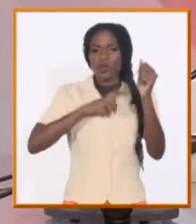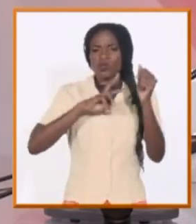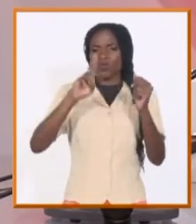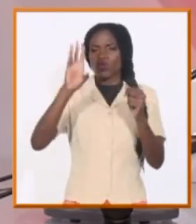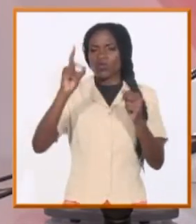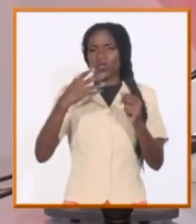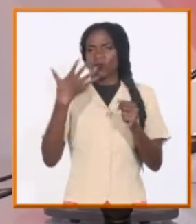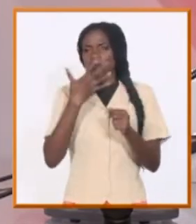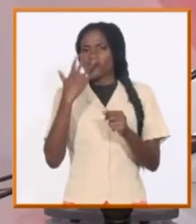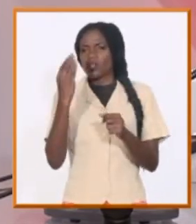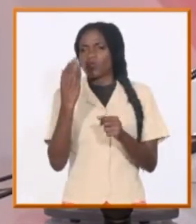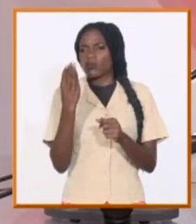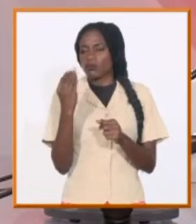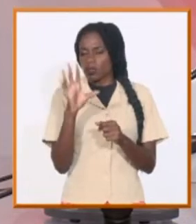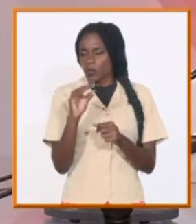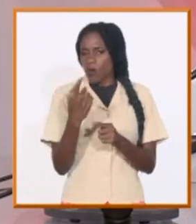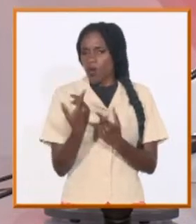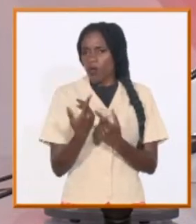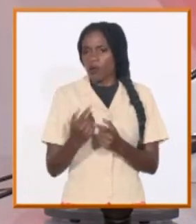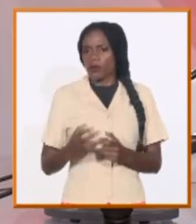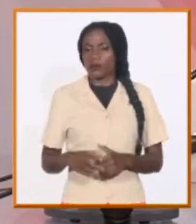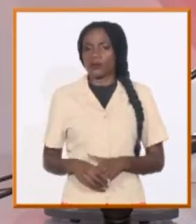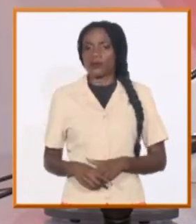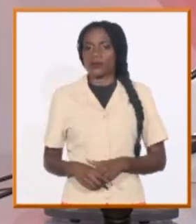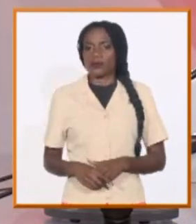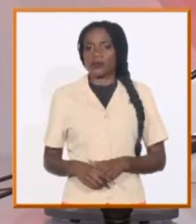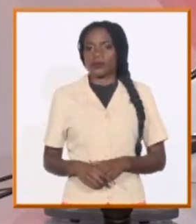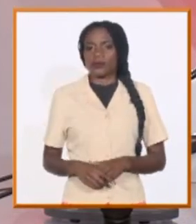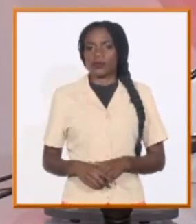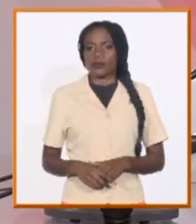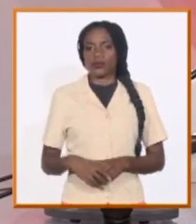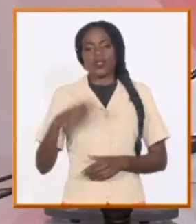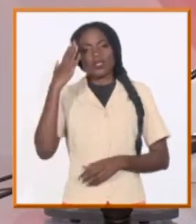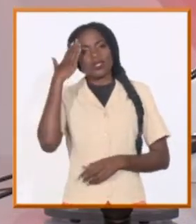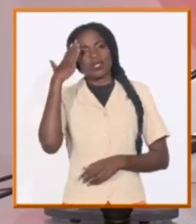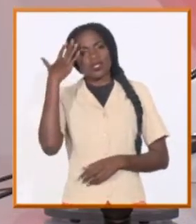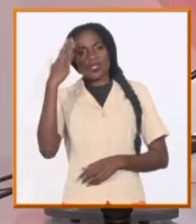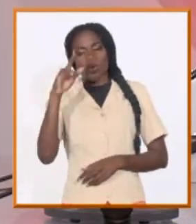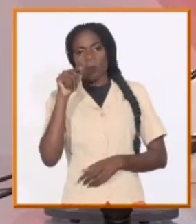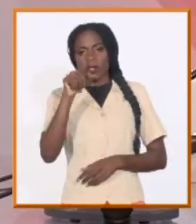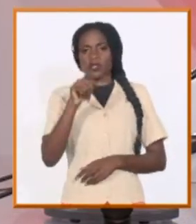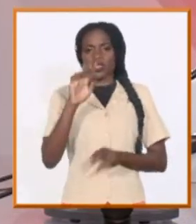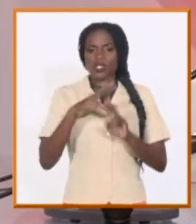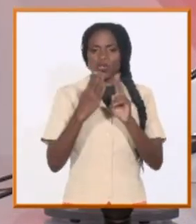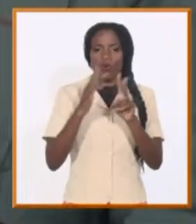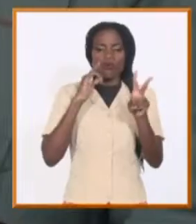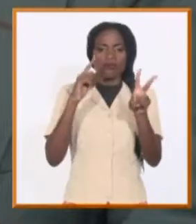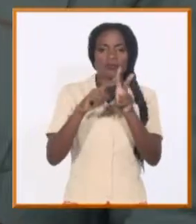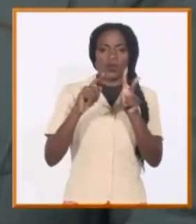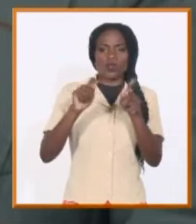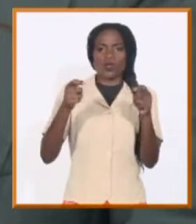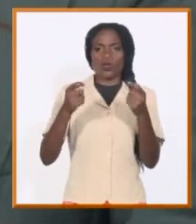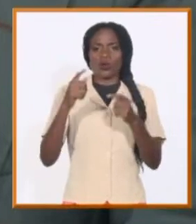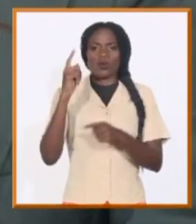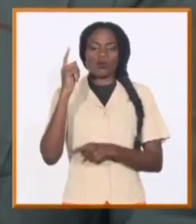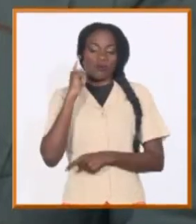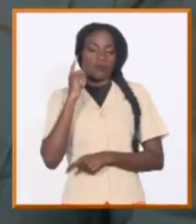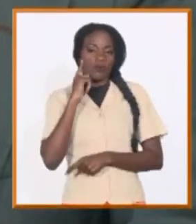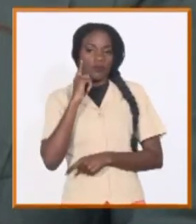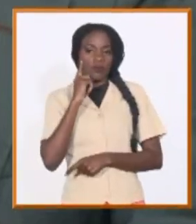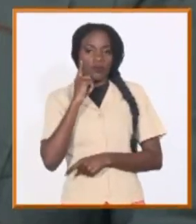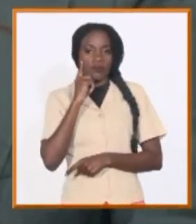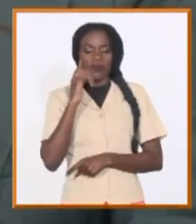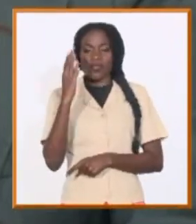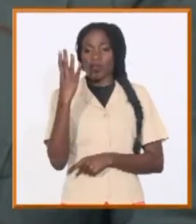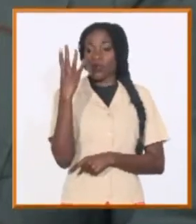qué satisfacciones te quedas? Randy, saludos para ti, para los amigos televidentes y radiovidentes. Hay que resaltar la labor de 4 deportes.